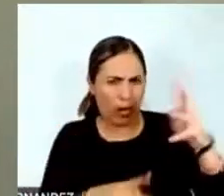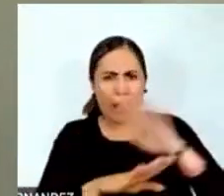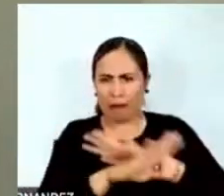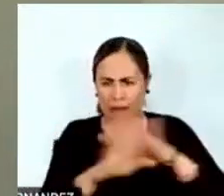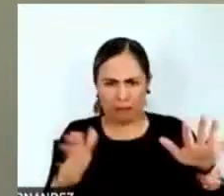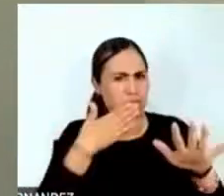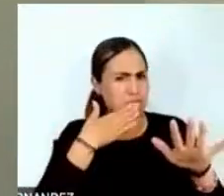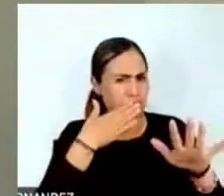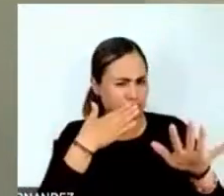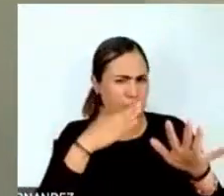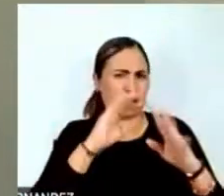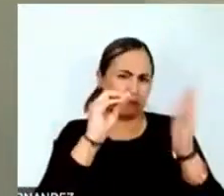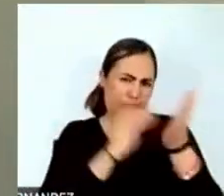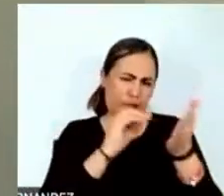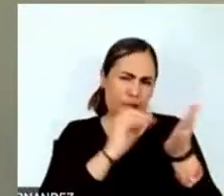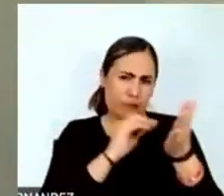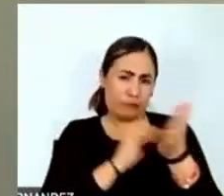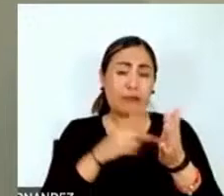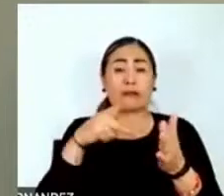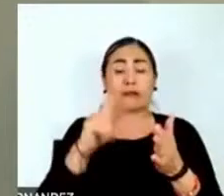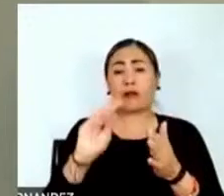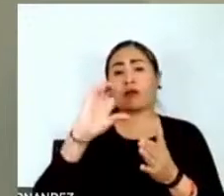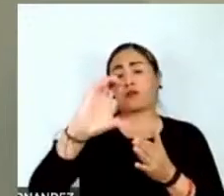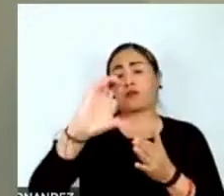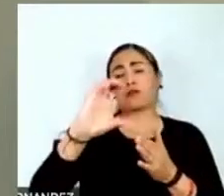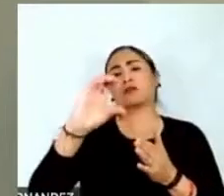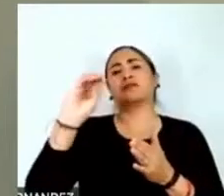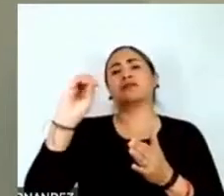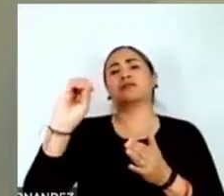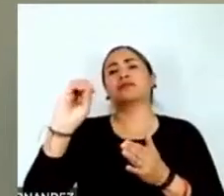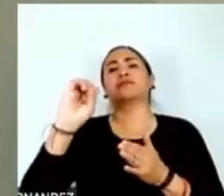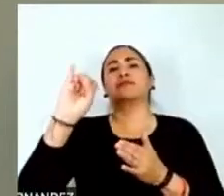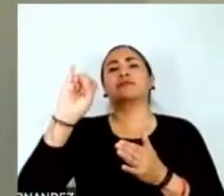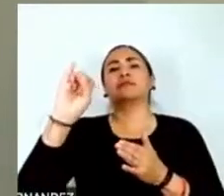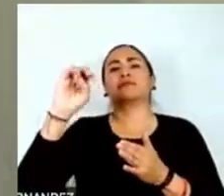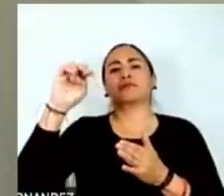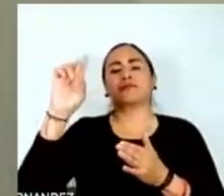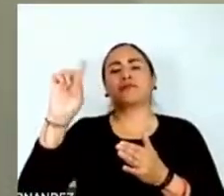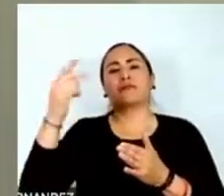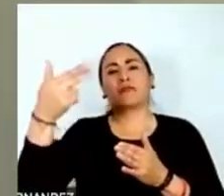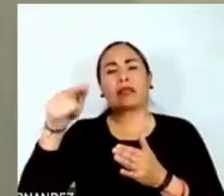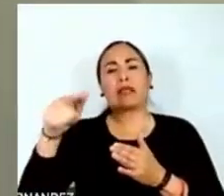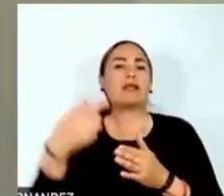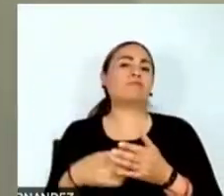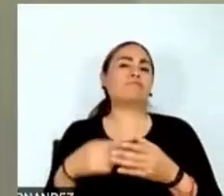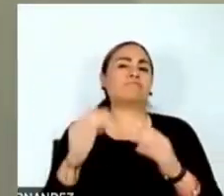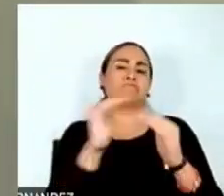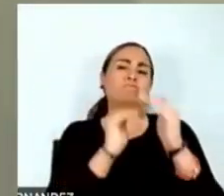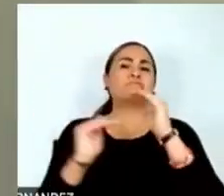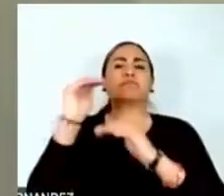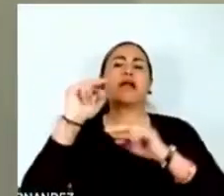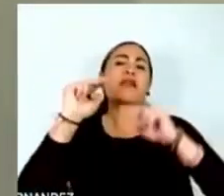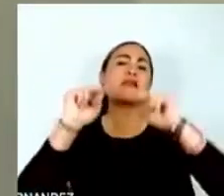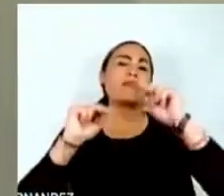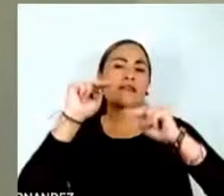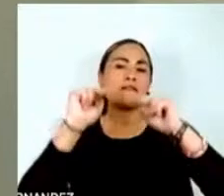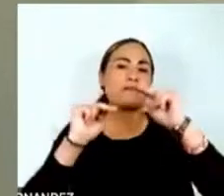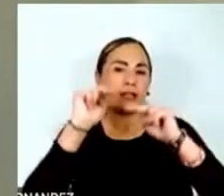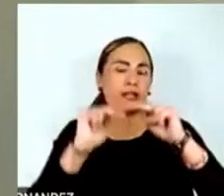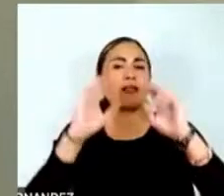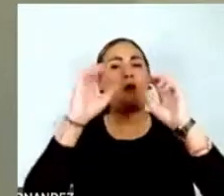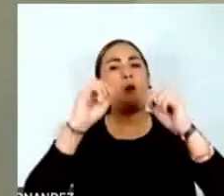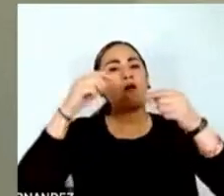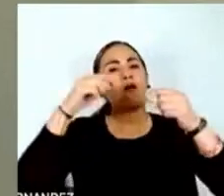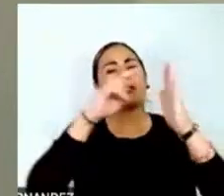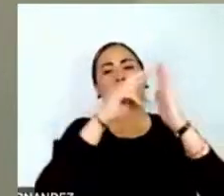de la Corte han abarcado como una pluralidad de estatus o digamos, de condiciones de los funcionarios judiciales, y